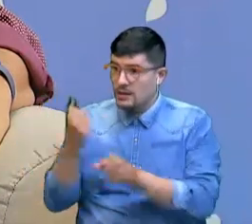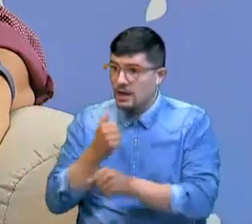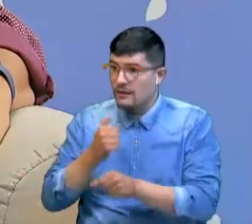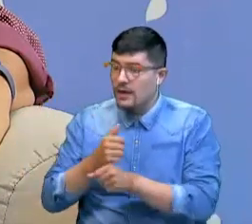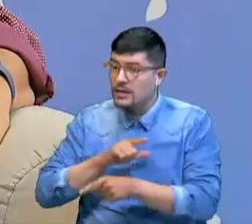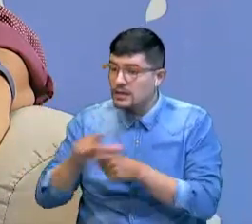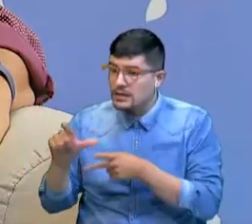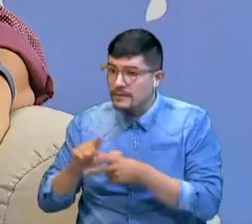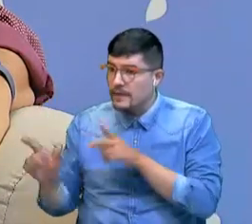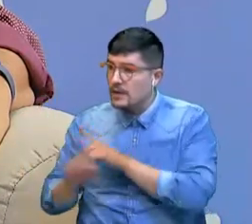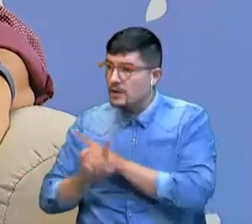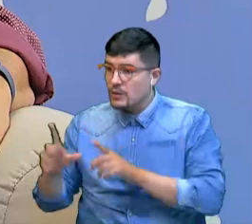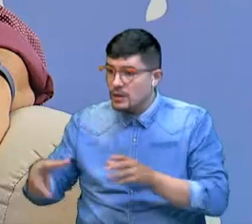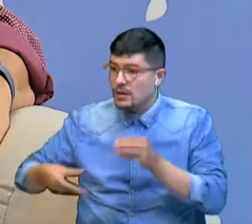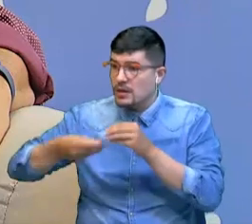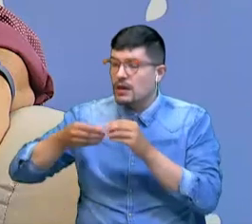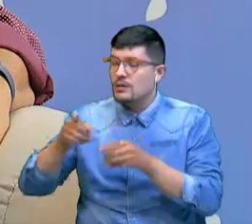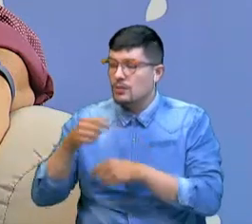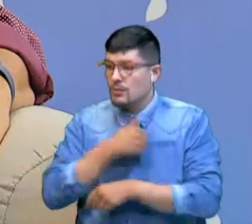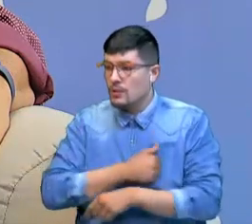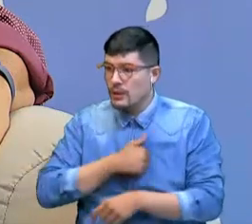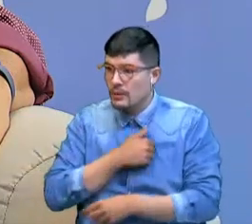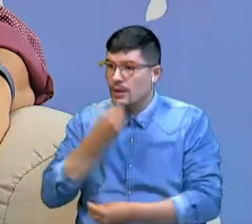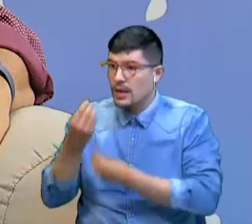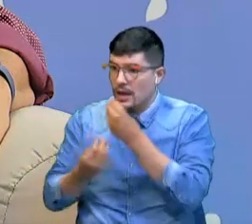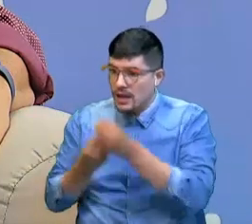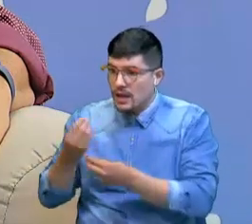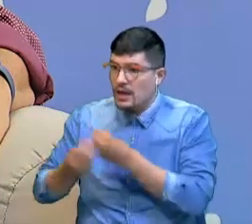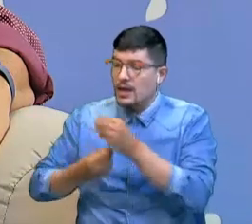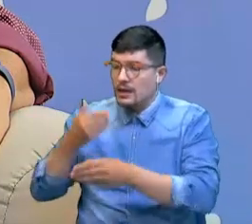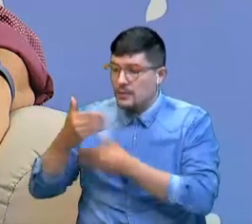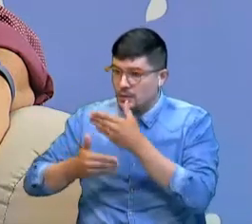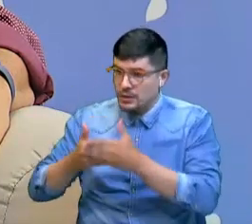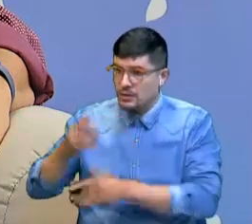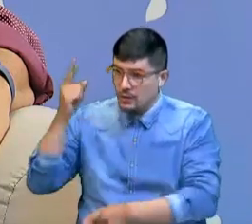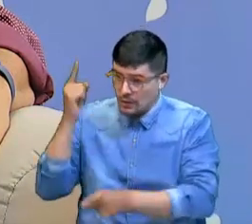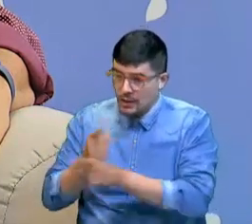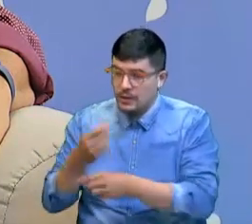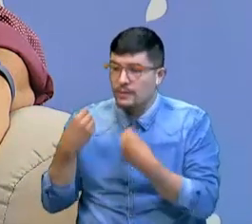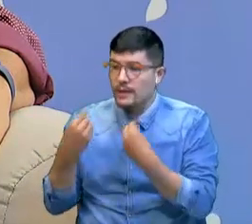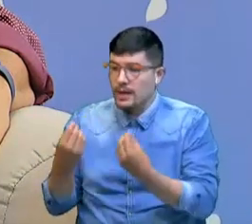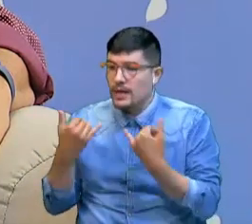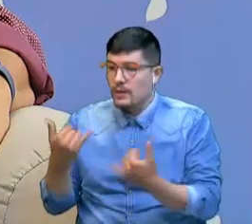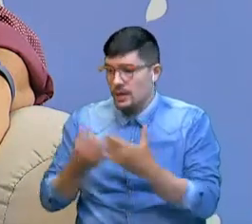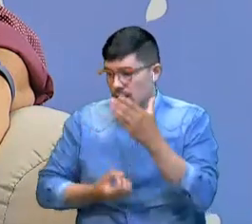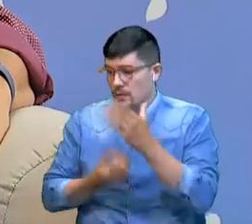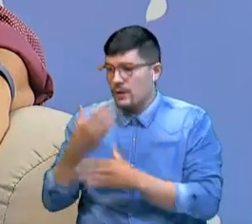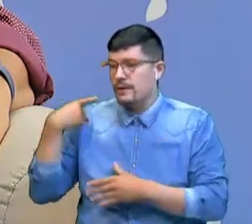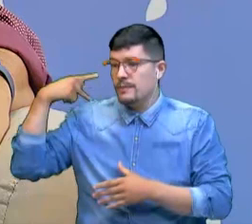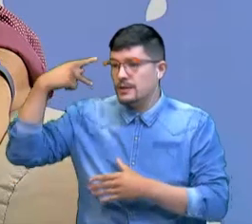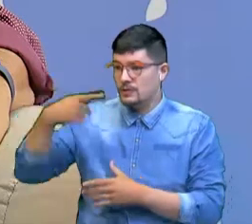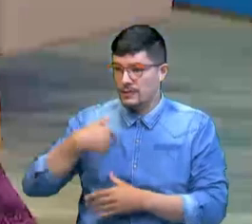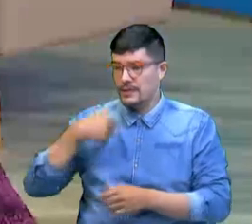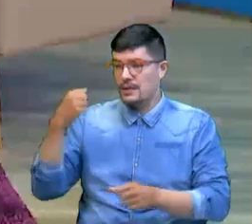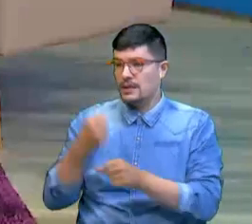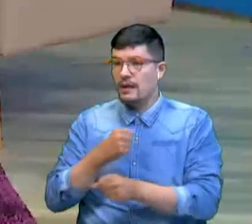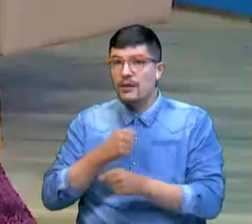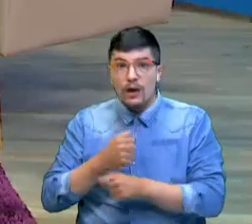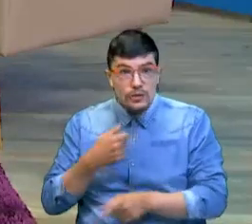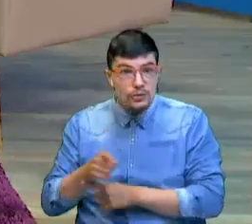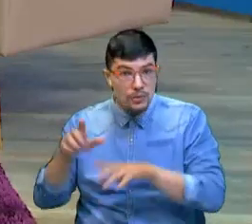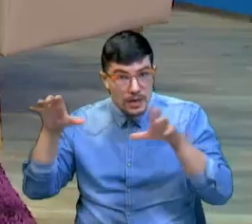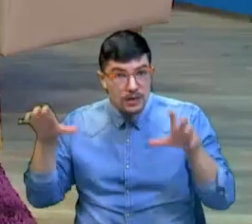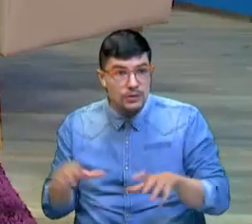semanas no se están acreditando, haga los trámites que sean necesarios para que se actualice mi historia laboral. Claro. Con esta